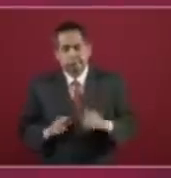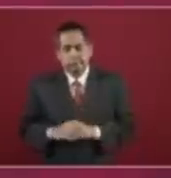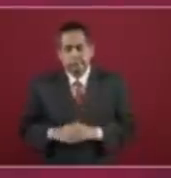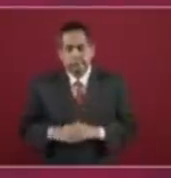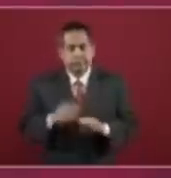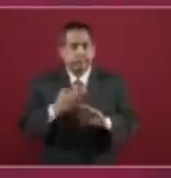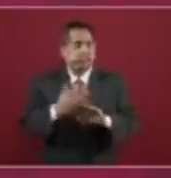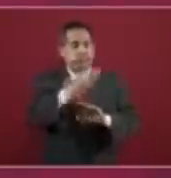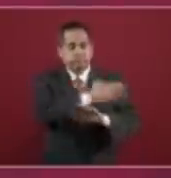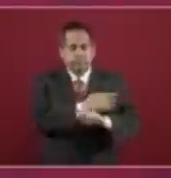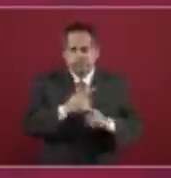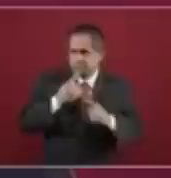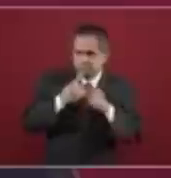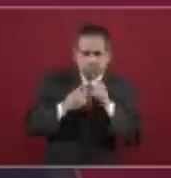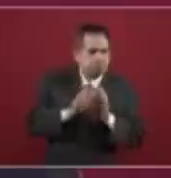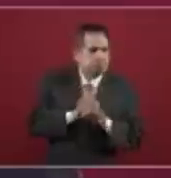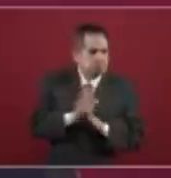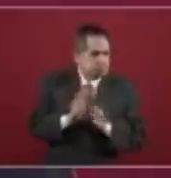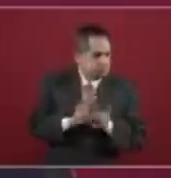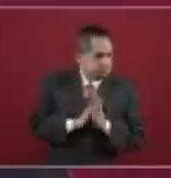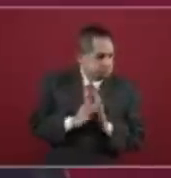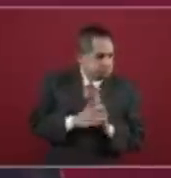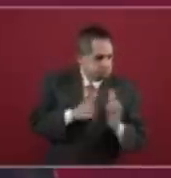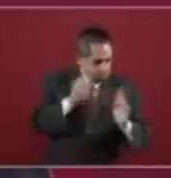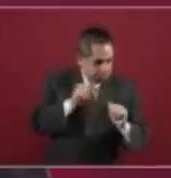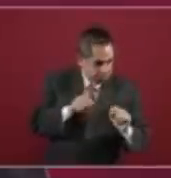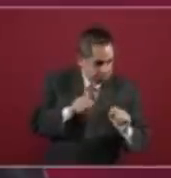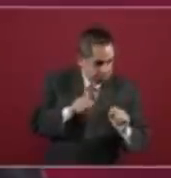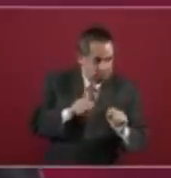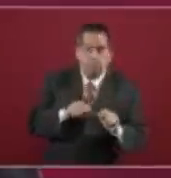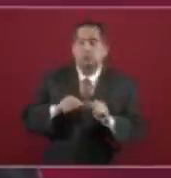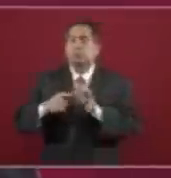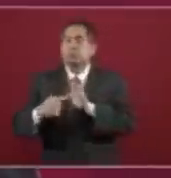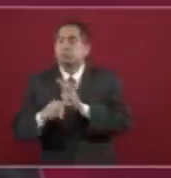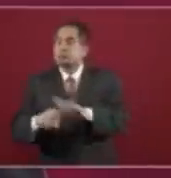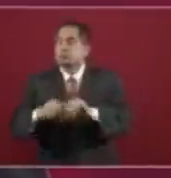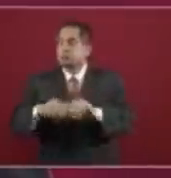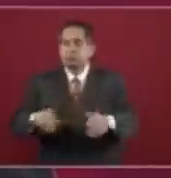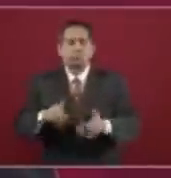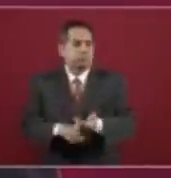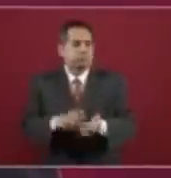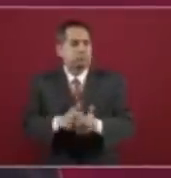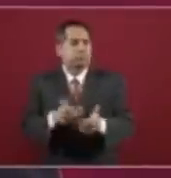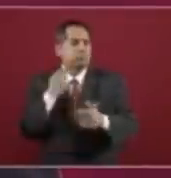Antes se negociaba ahí los partidos,